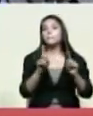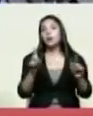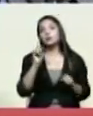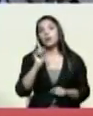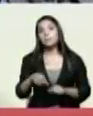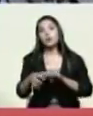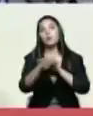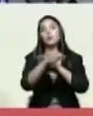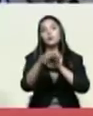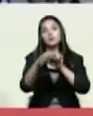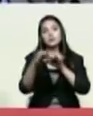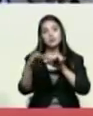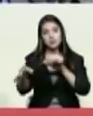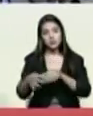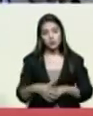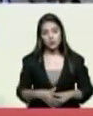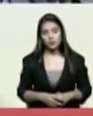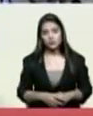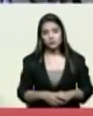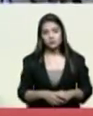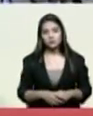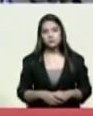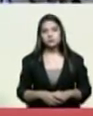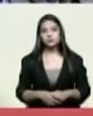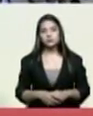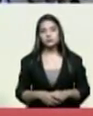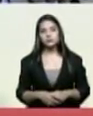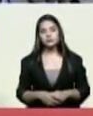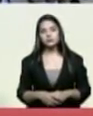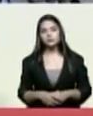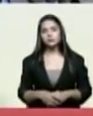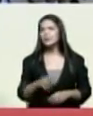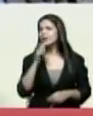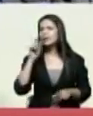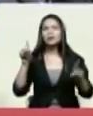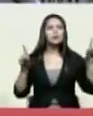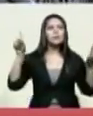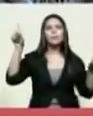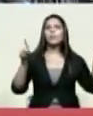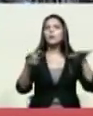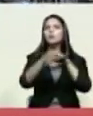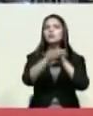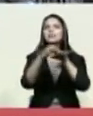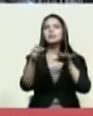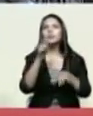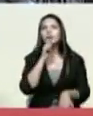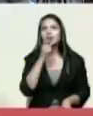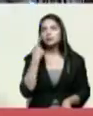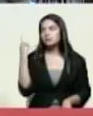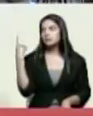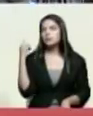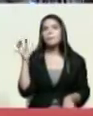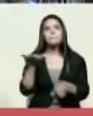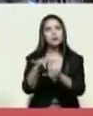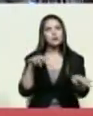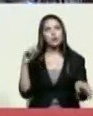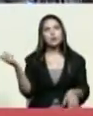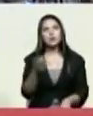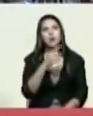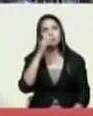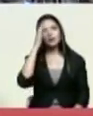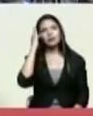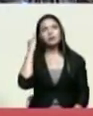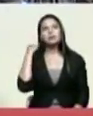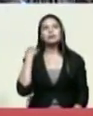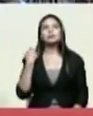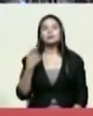los municipios. Perdónenme, levanten la mano los que salieron por los municipios, casi todos. Les